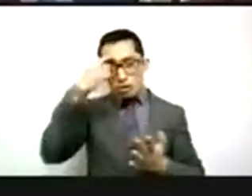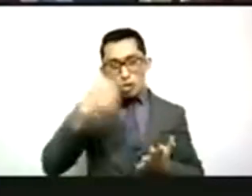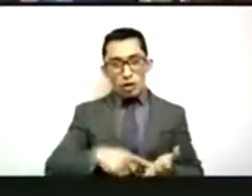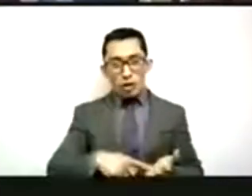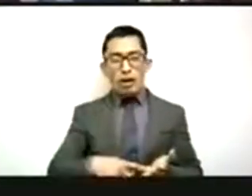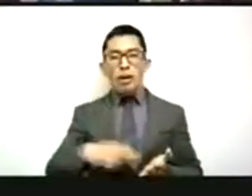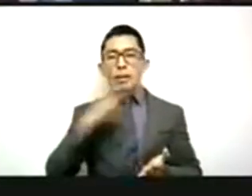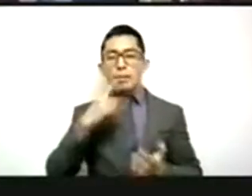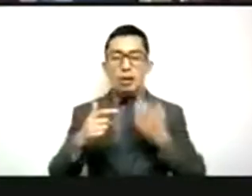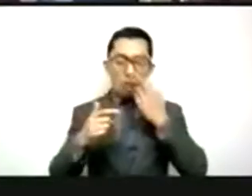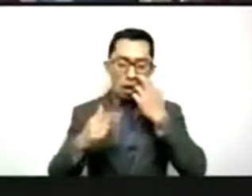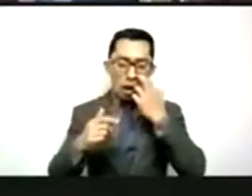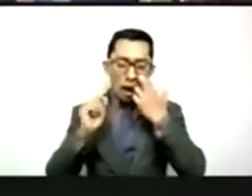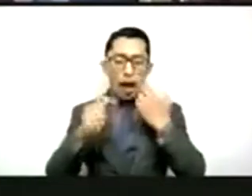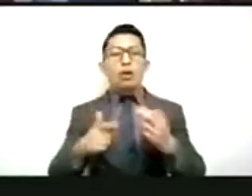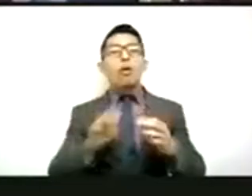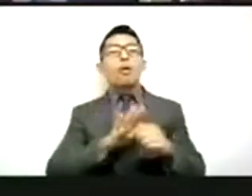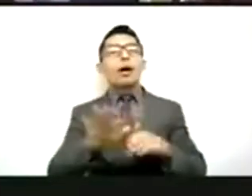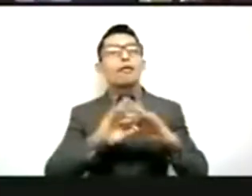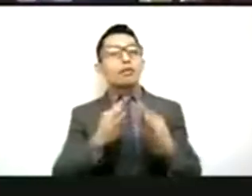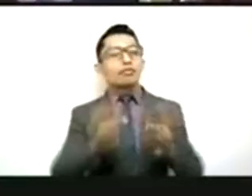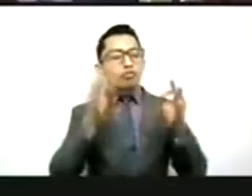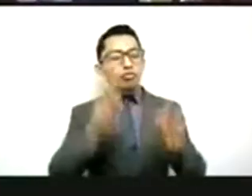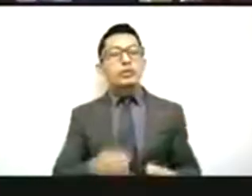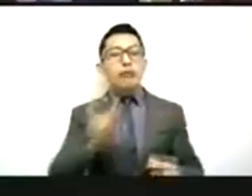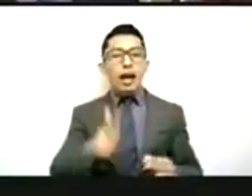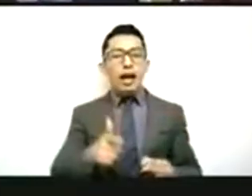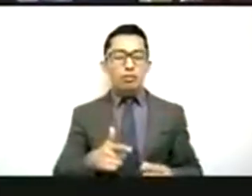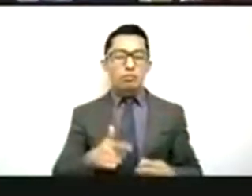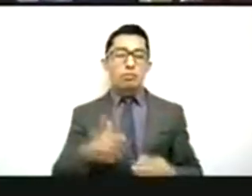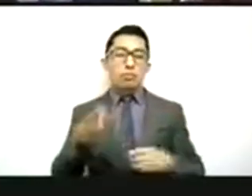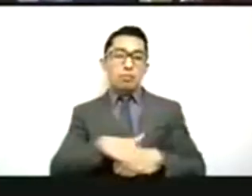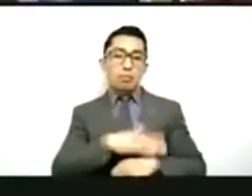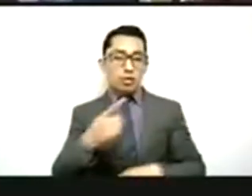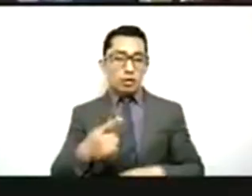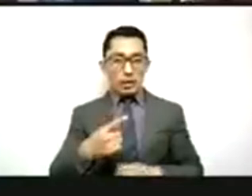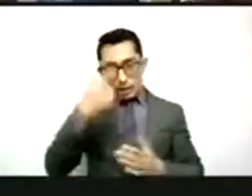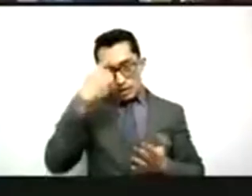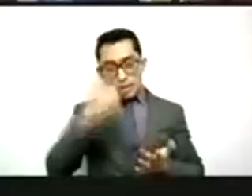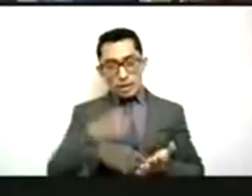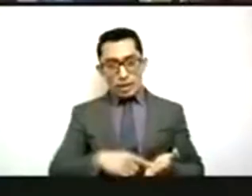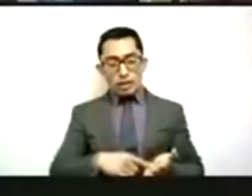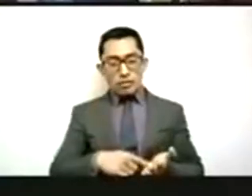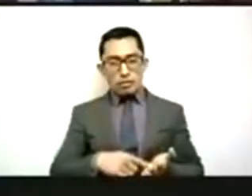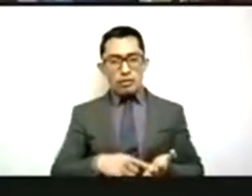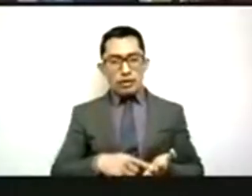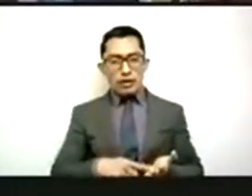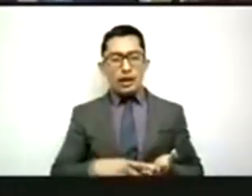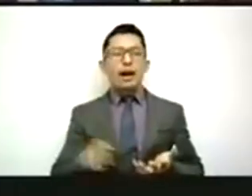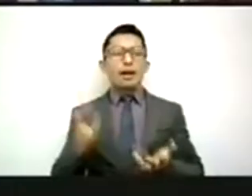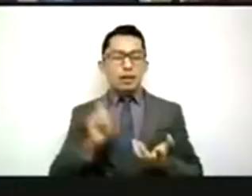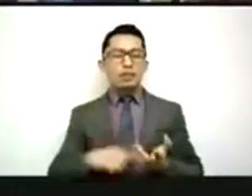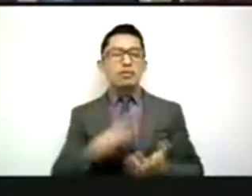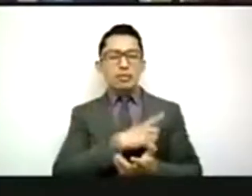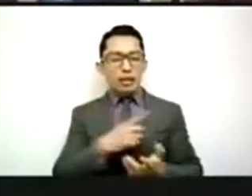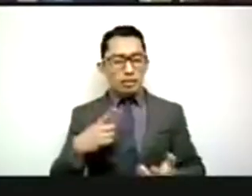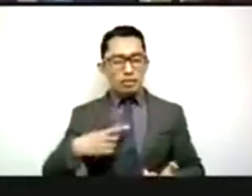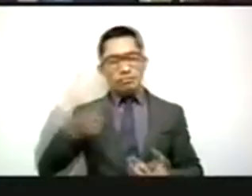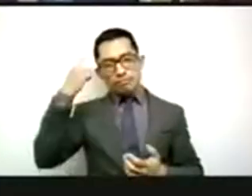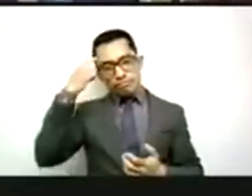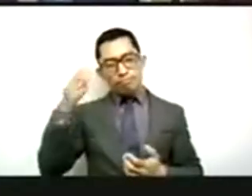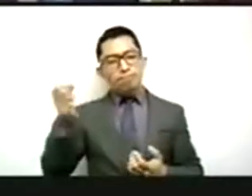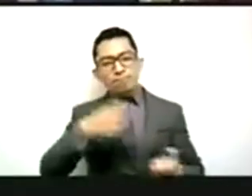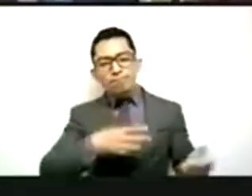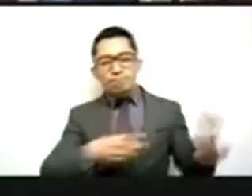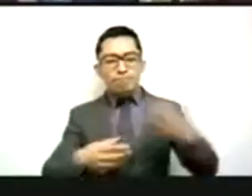preestablecido? Porque a mí me parece que la deconstrucción tiene que surgir, evidentemente, la